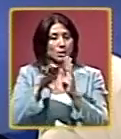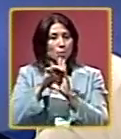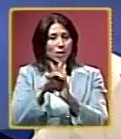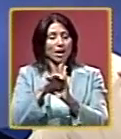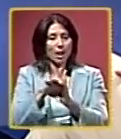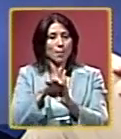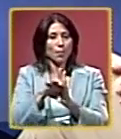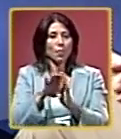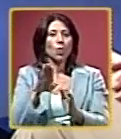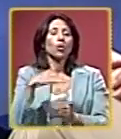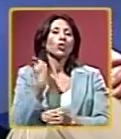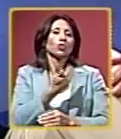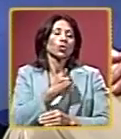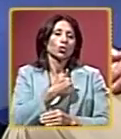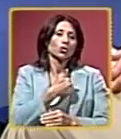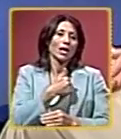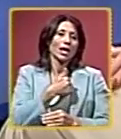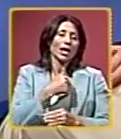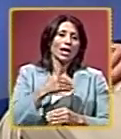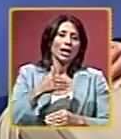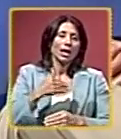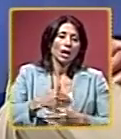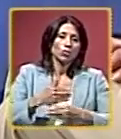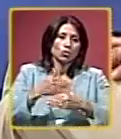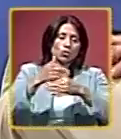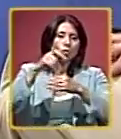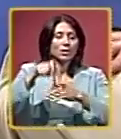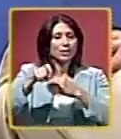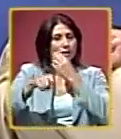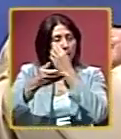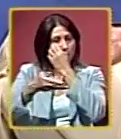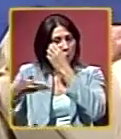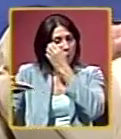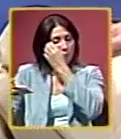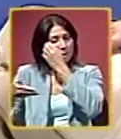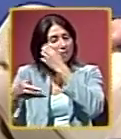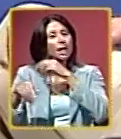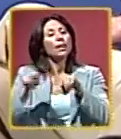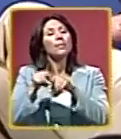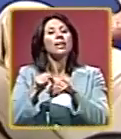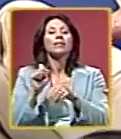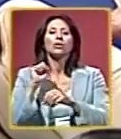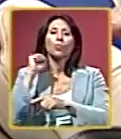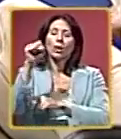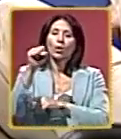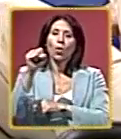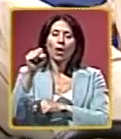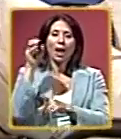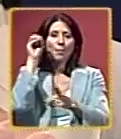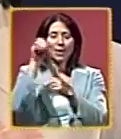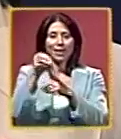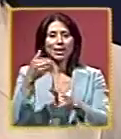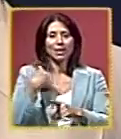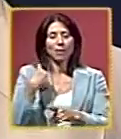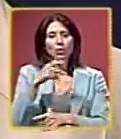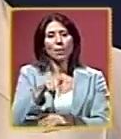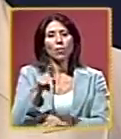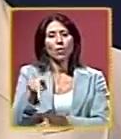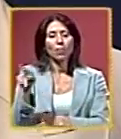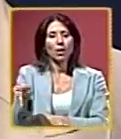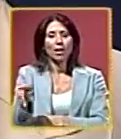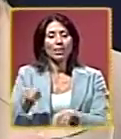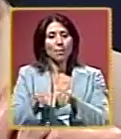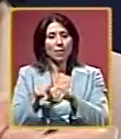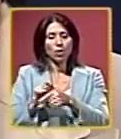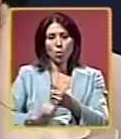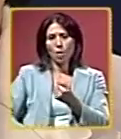de tramos carreteros se superó la meta que se había trazado en el lanzamiento del Plan Puebla-Panamá. El apoyo que se le dio a un proyecto que